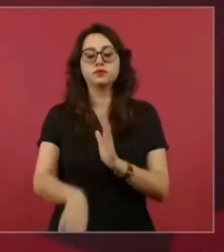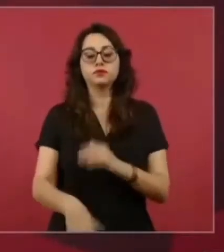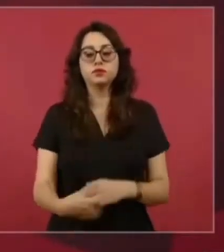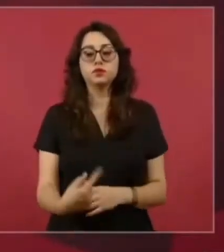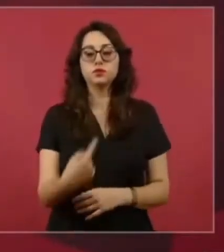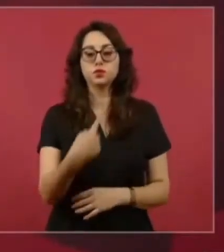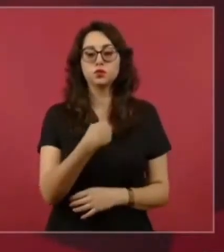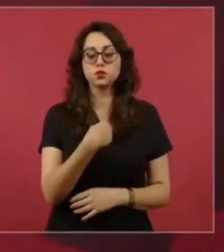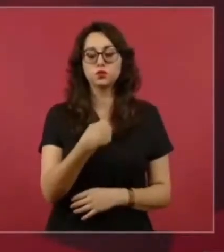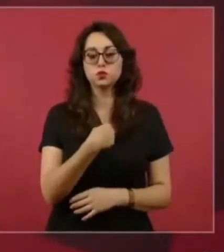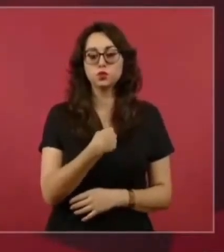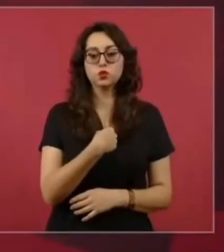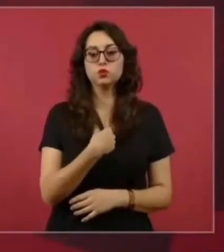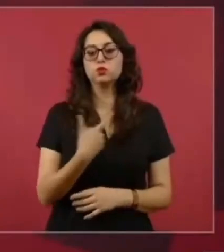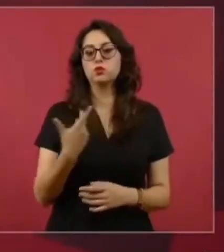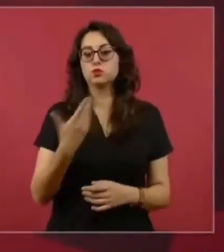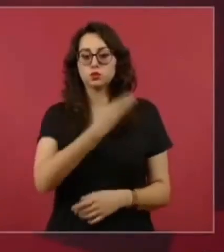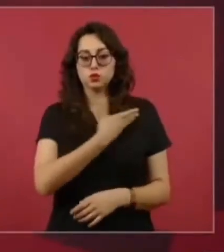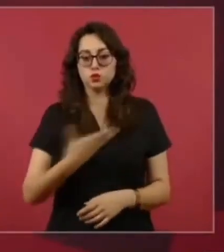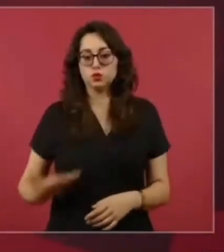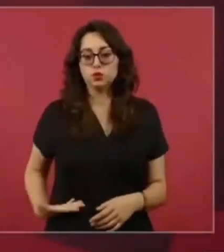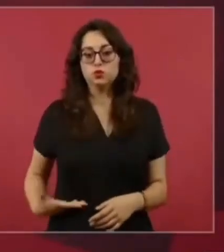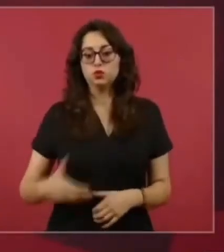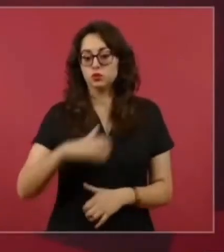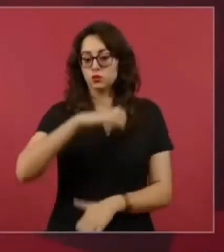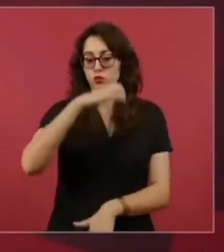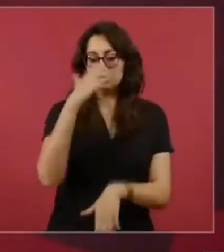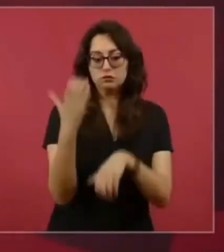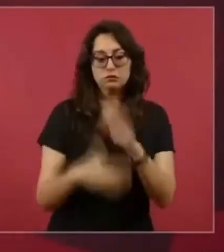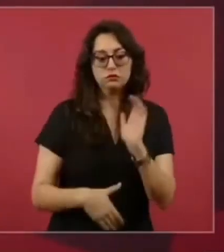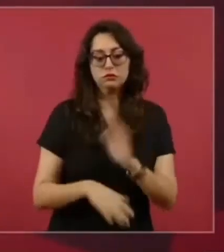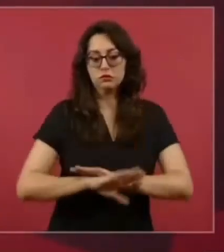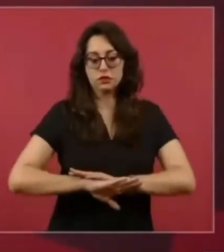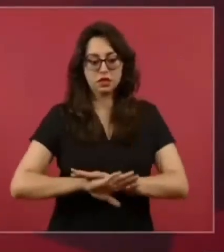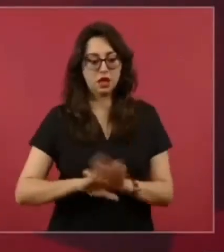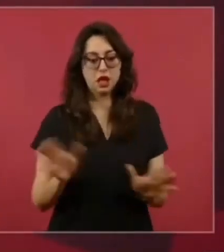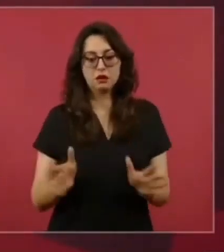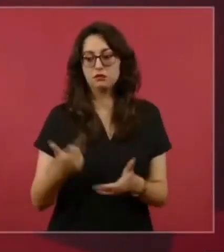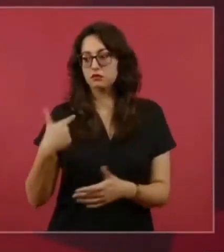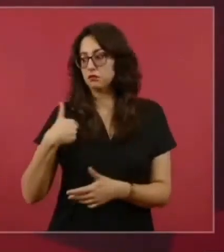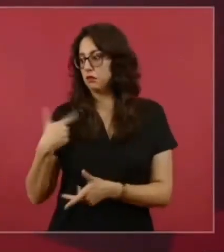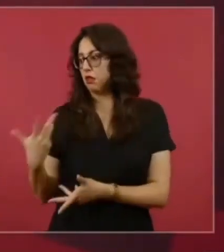del gobierno como recibían los anteriores presidentes.